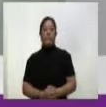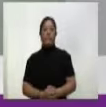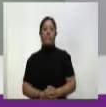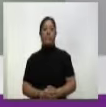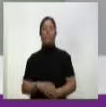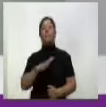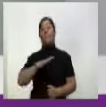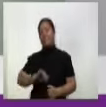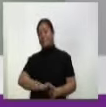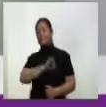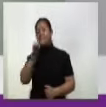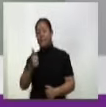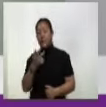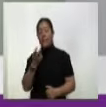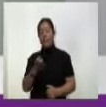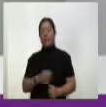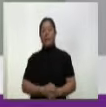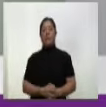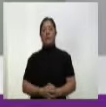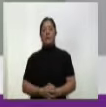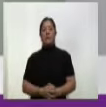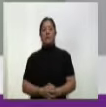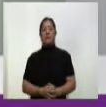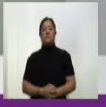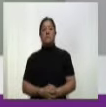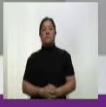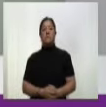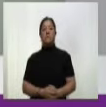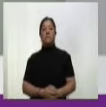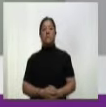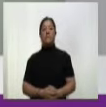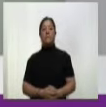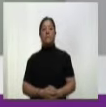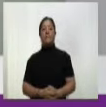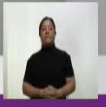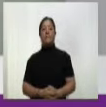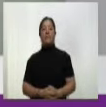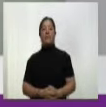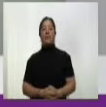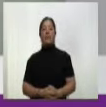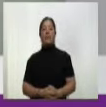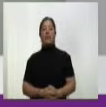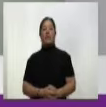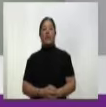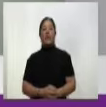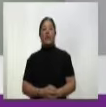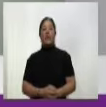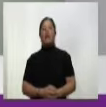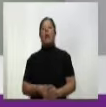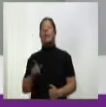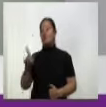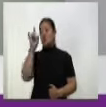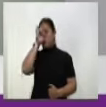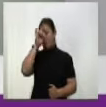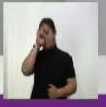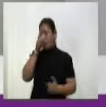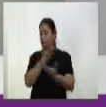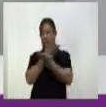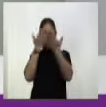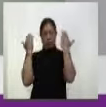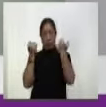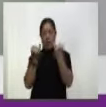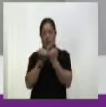más que será puesta sin conocimiento incluso de consejeras y consejeros por parte de la empresa. Igual